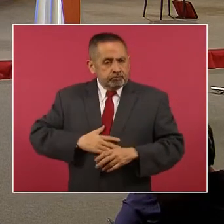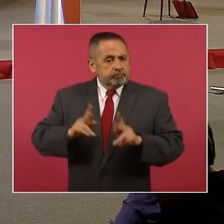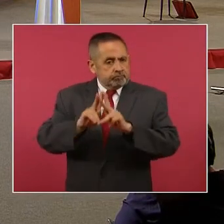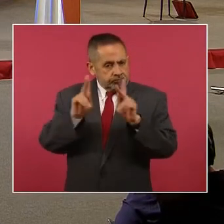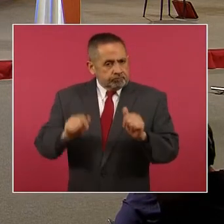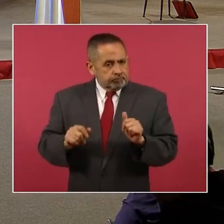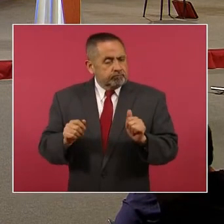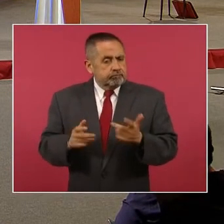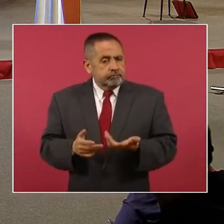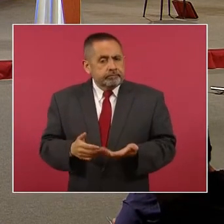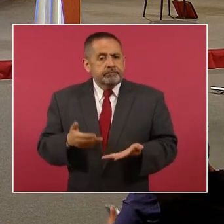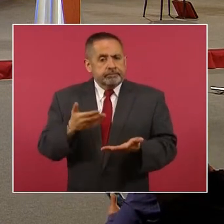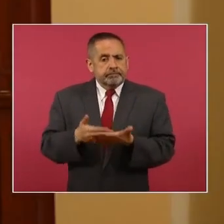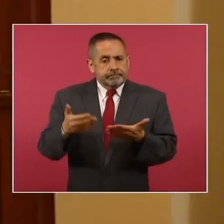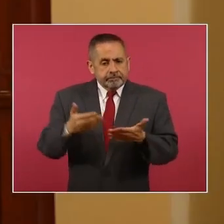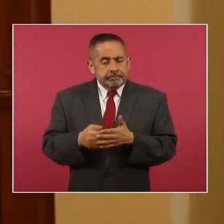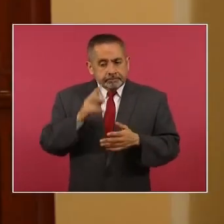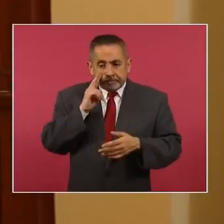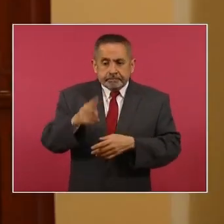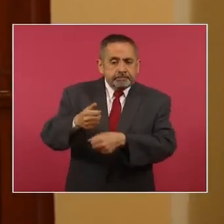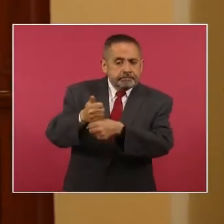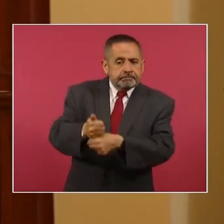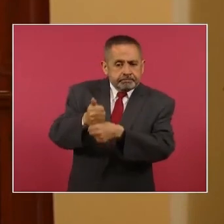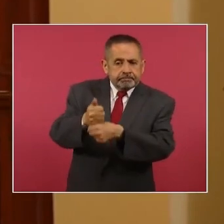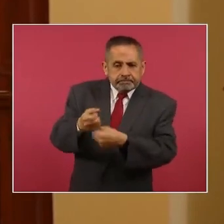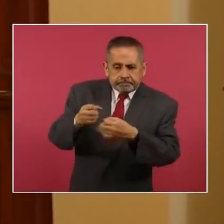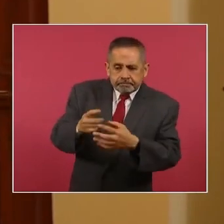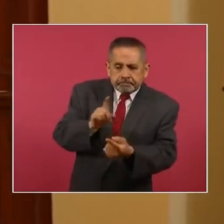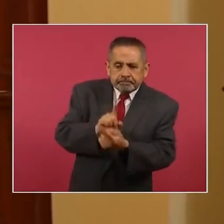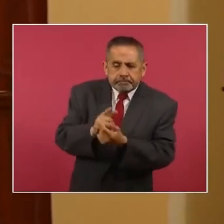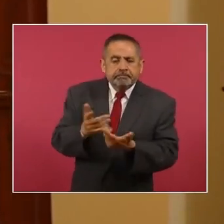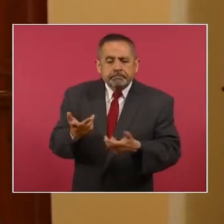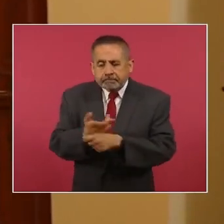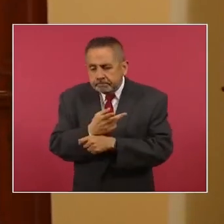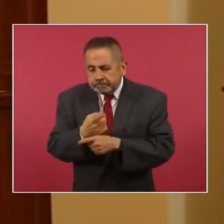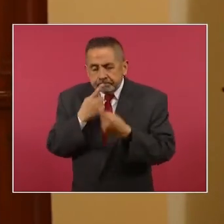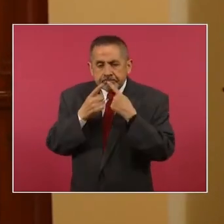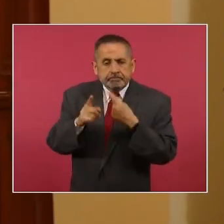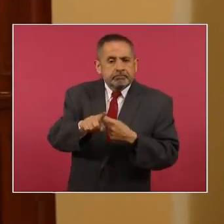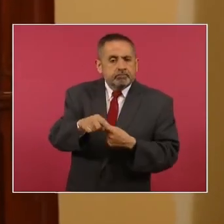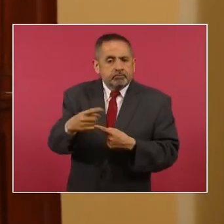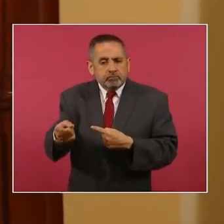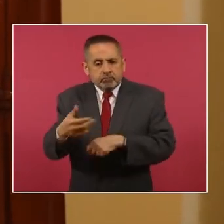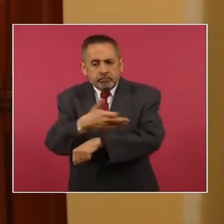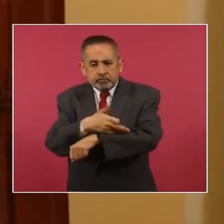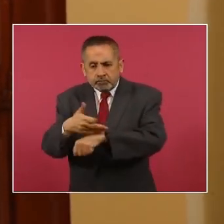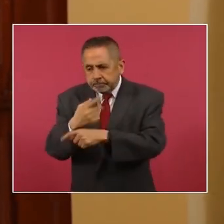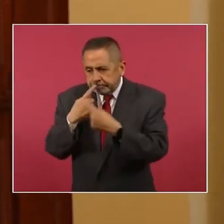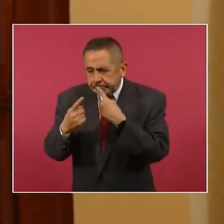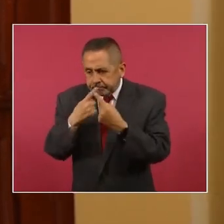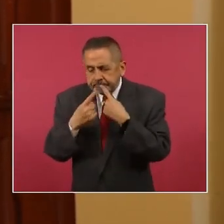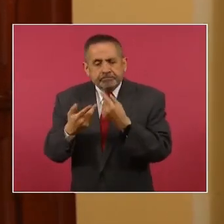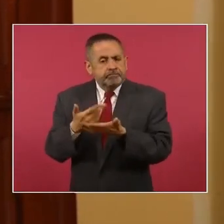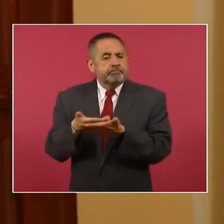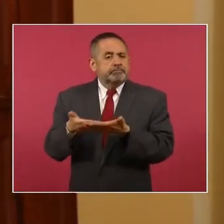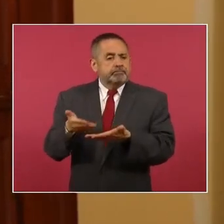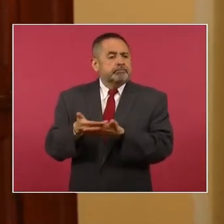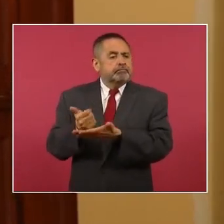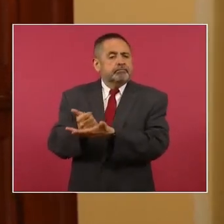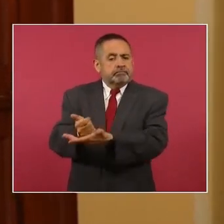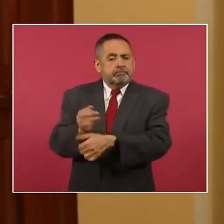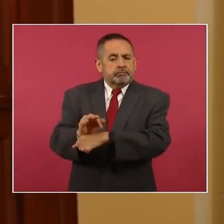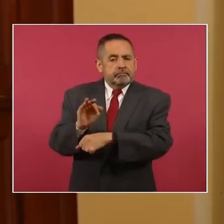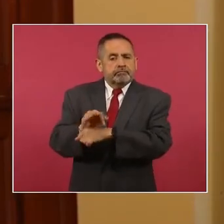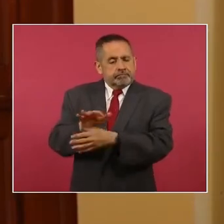toca escuchar a las víctimas, a sus familias y también hacer las